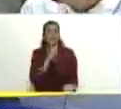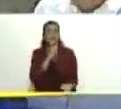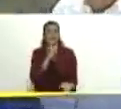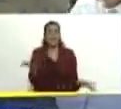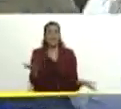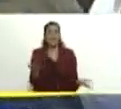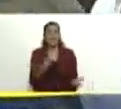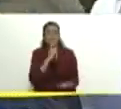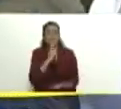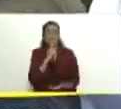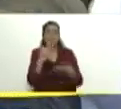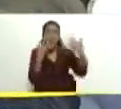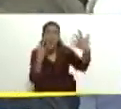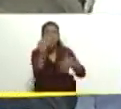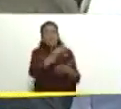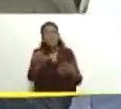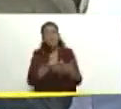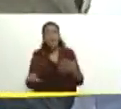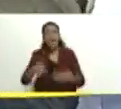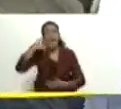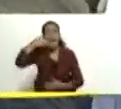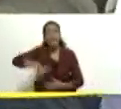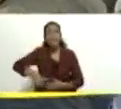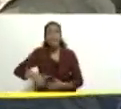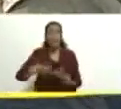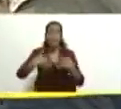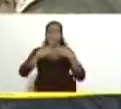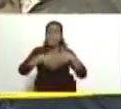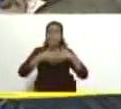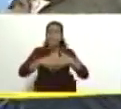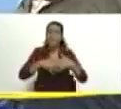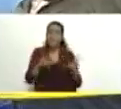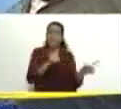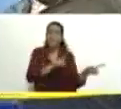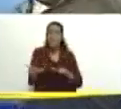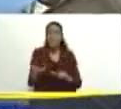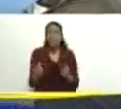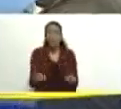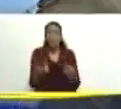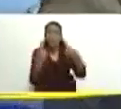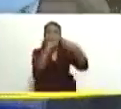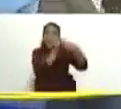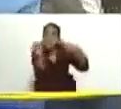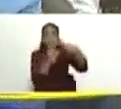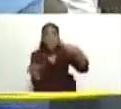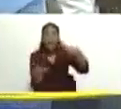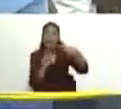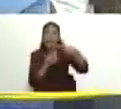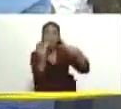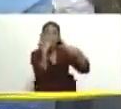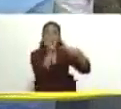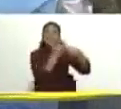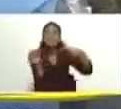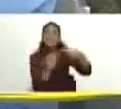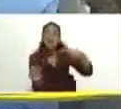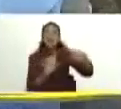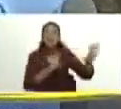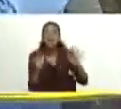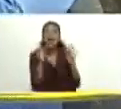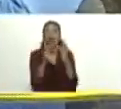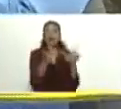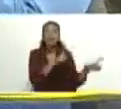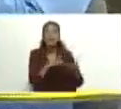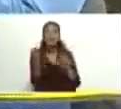¿Qué tan difícil? 8 semanas. La CanTV, ¿qué tan difícil puede ser resolver eso? En una semana tienen que tener resuelto eso. Y la conexión